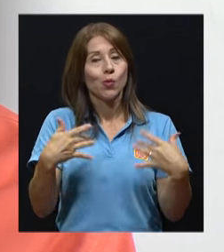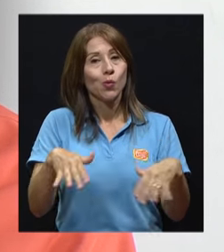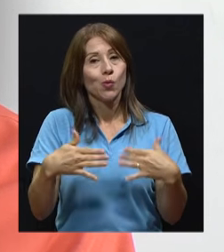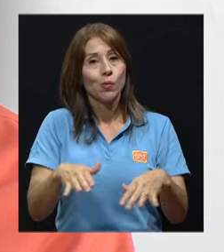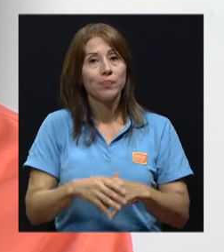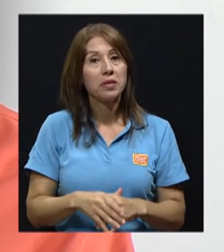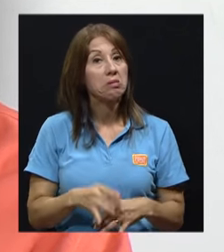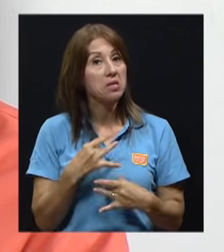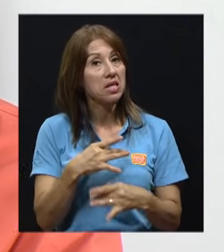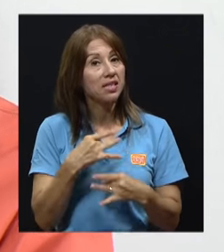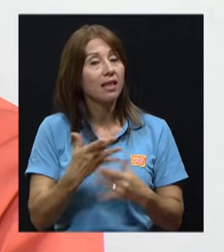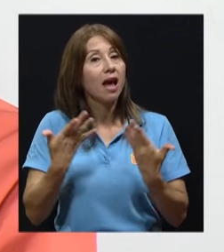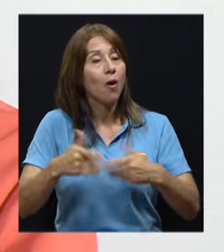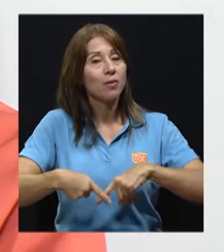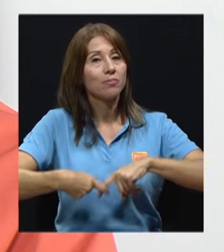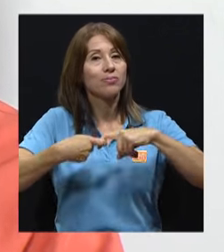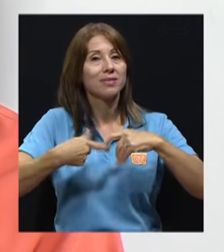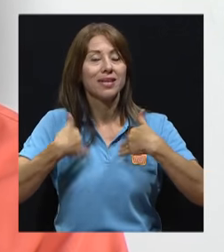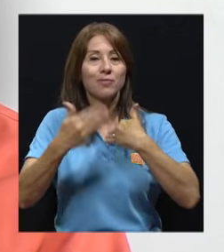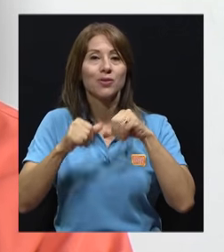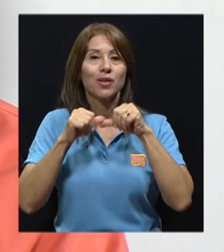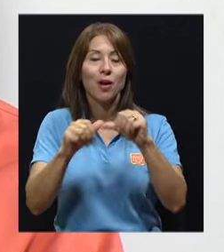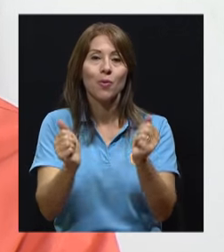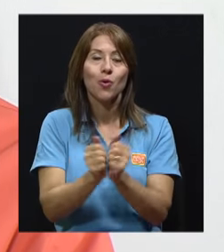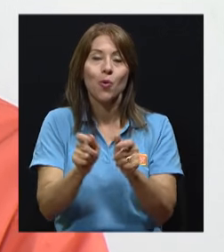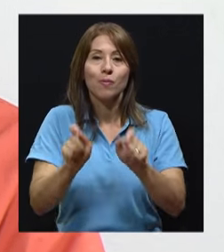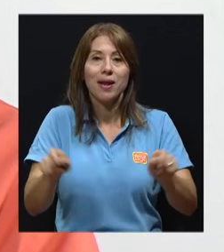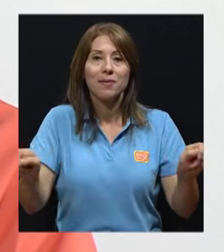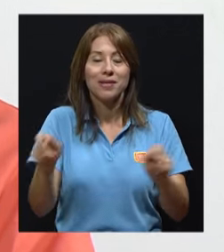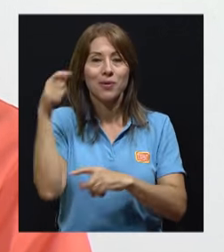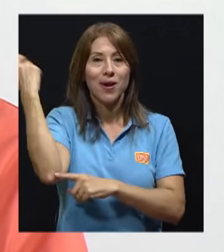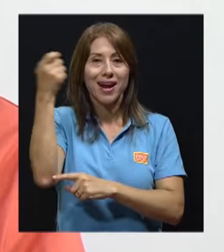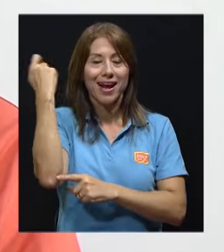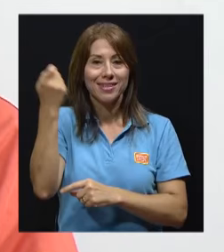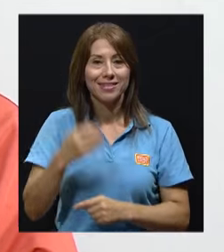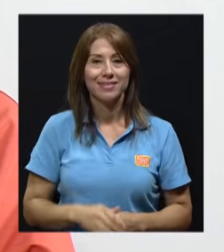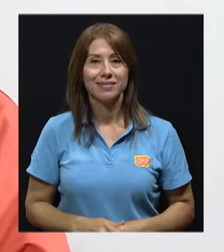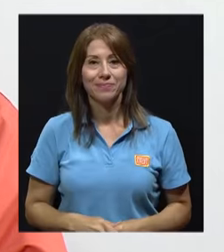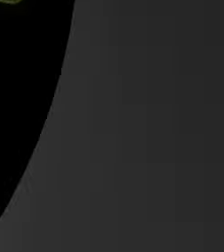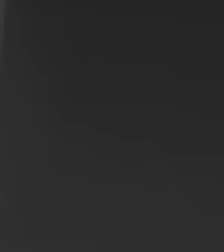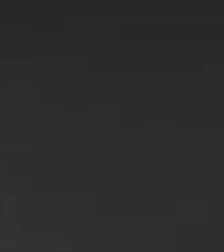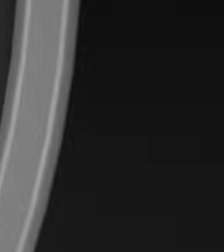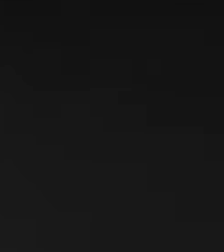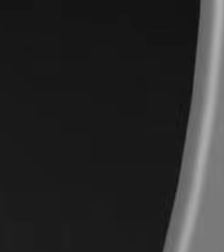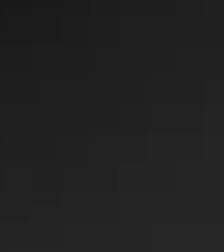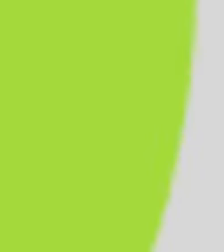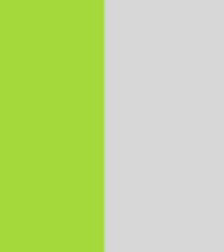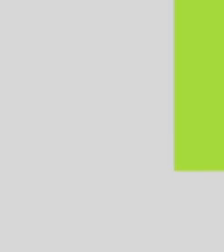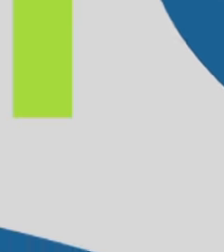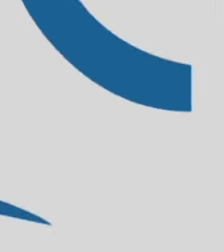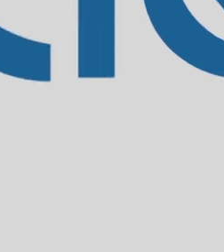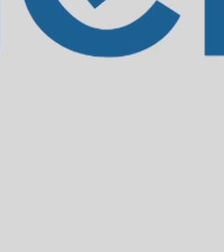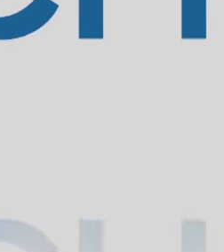Qué interesante vamos a hacer una pausa y ya continuamos hablando sobre marimbas en guanacaste ya regresamos